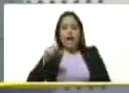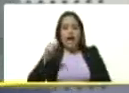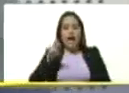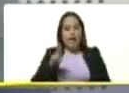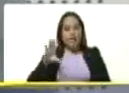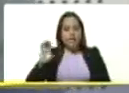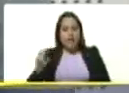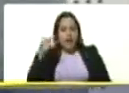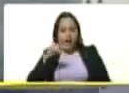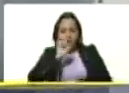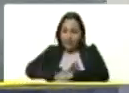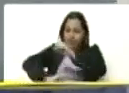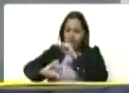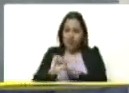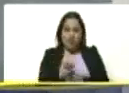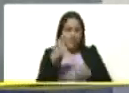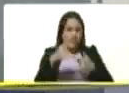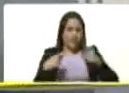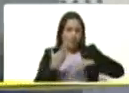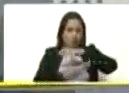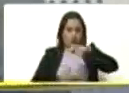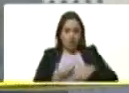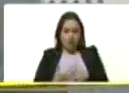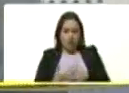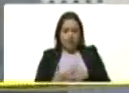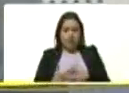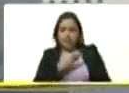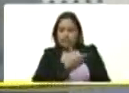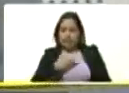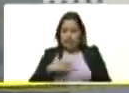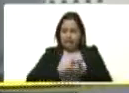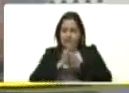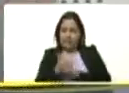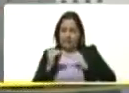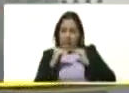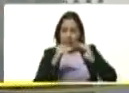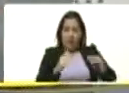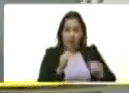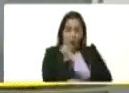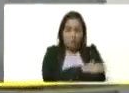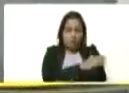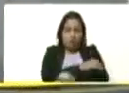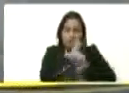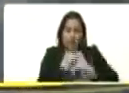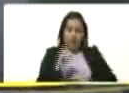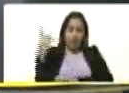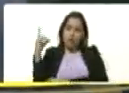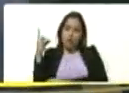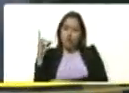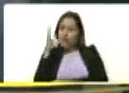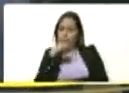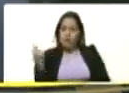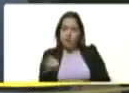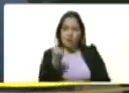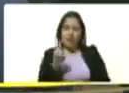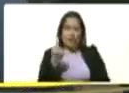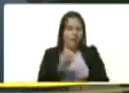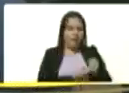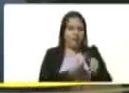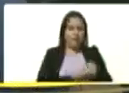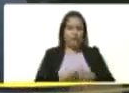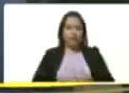tenido que enfrentar intentos desestabilizadores de la oposición fascista. Bolivia no está sola, hermano Lucho.